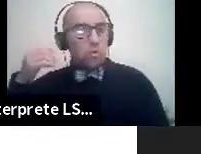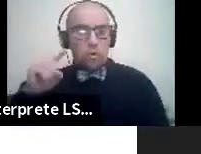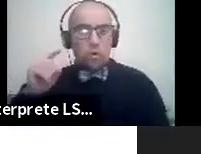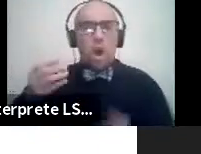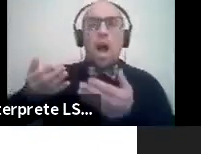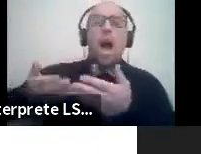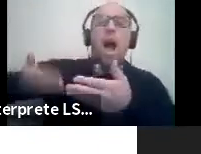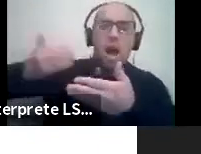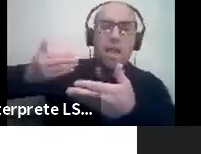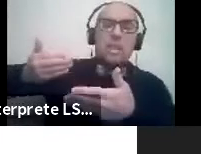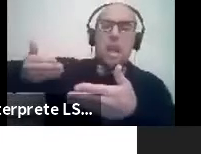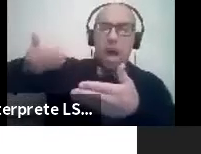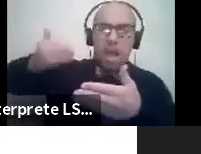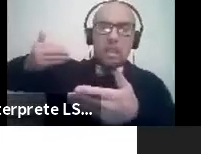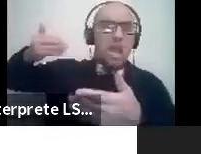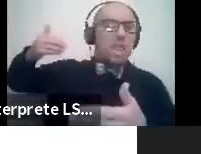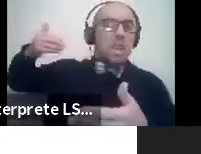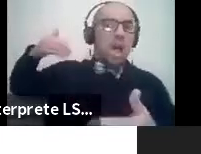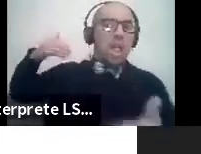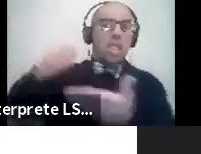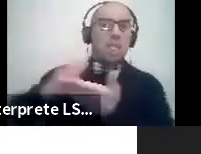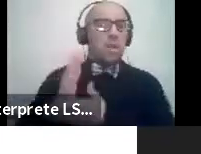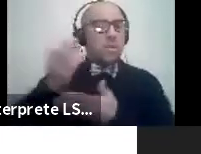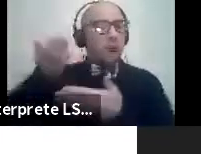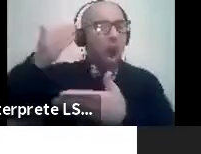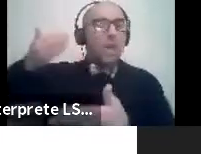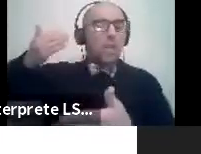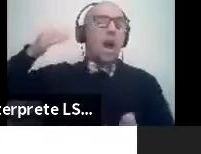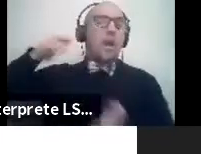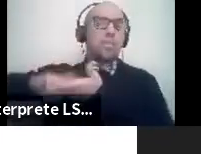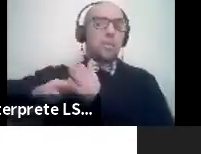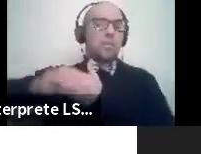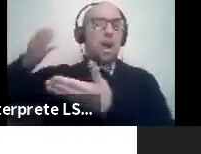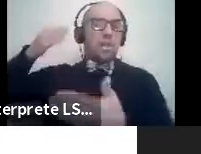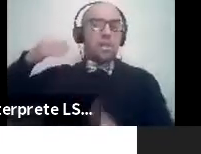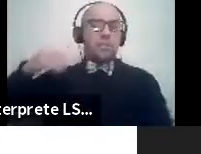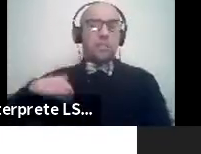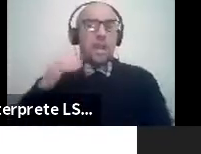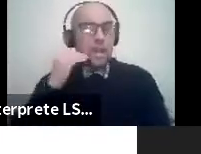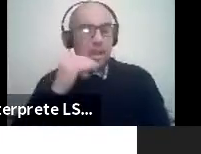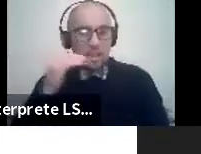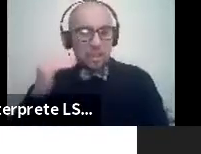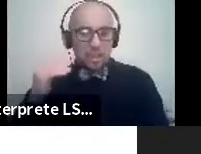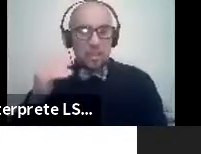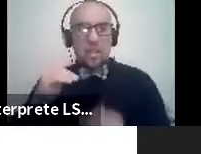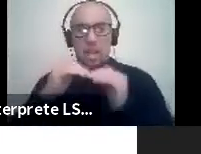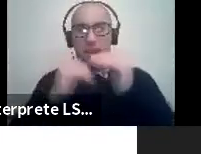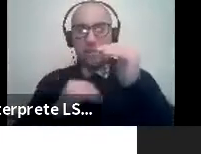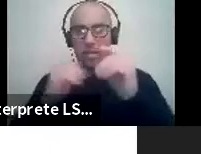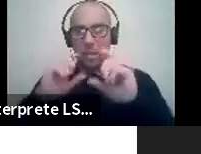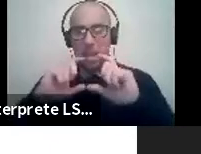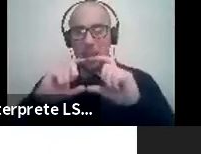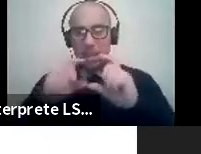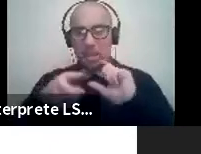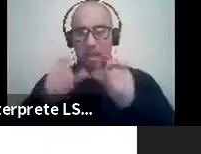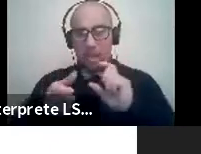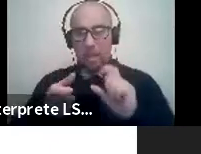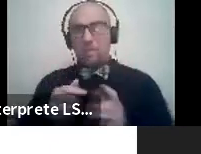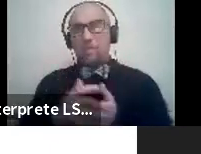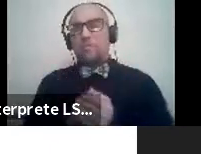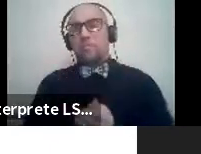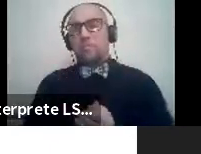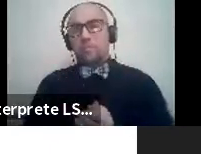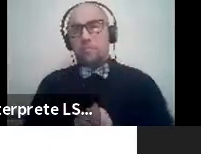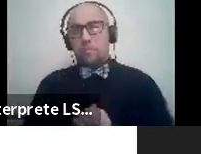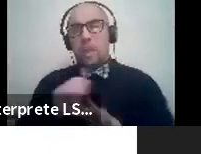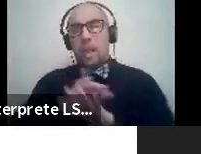con la etapa universitaria, parte muchísimo antes. En Chile la brecha de género está clara en